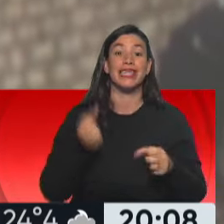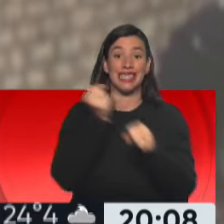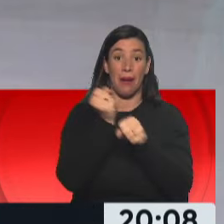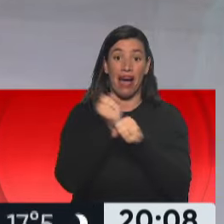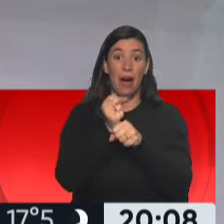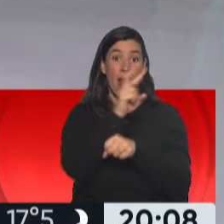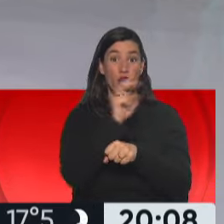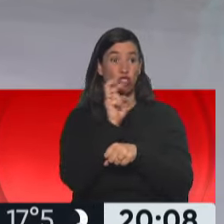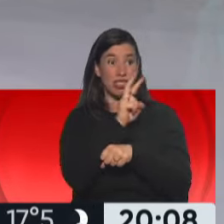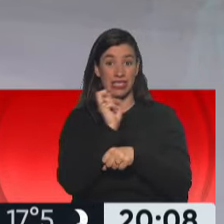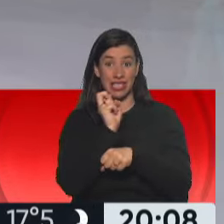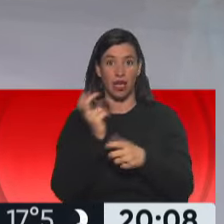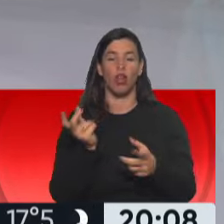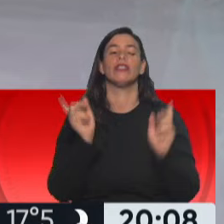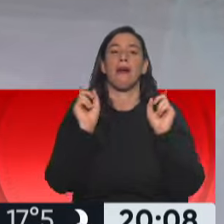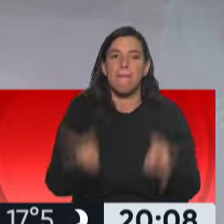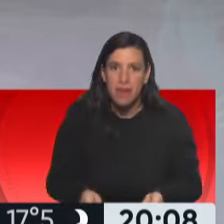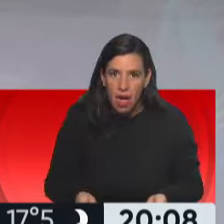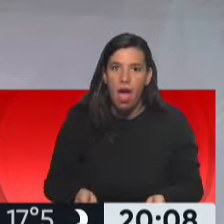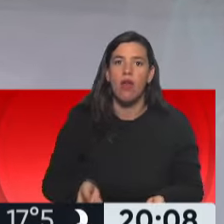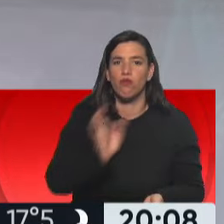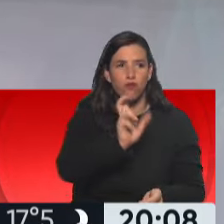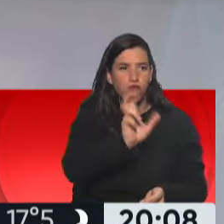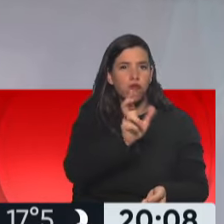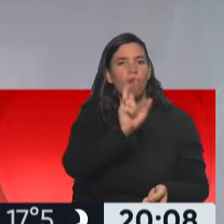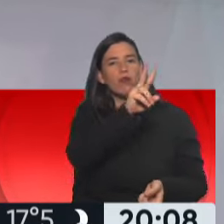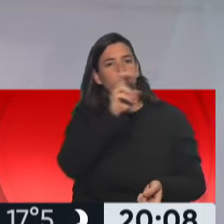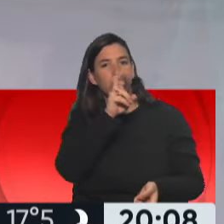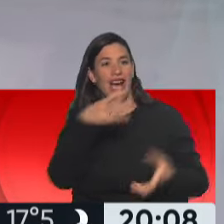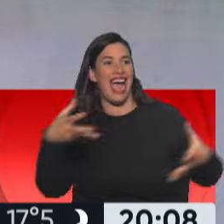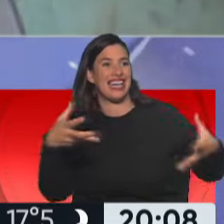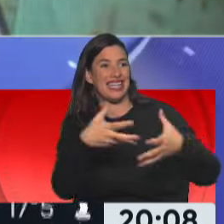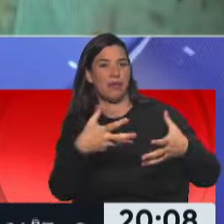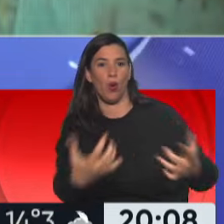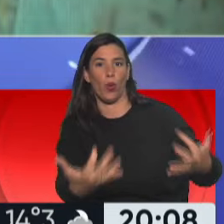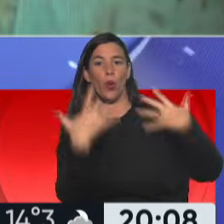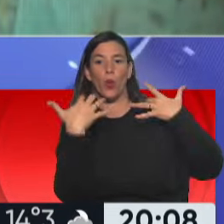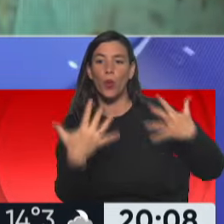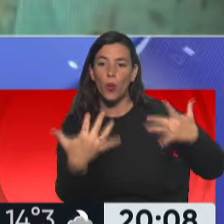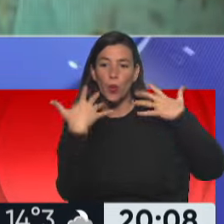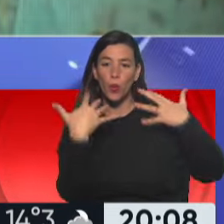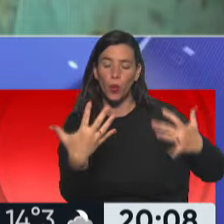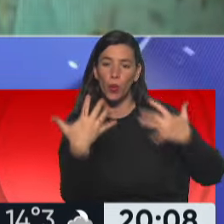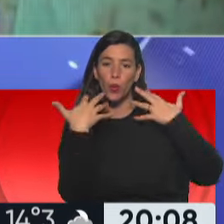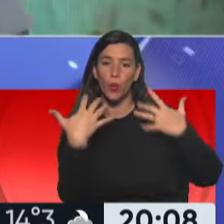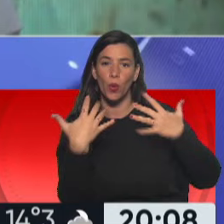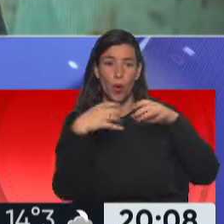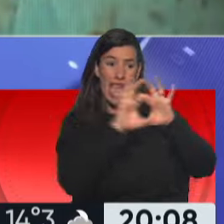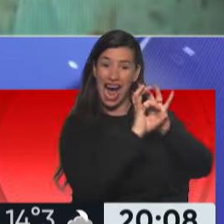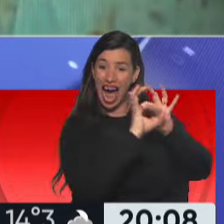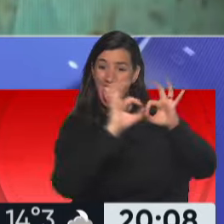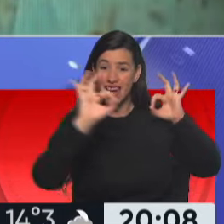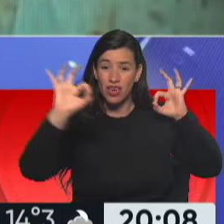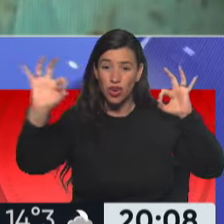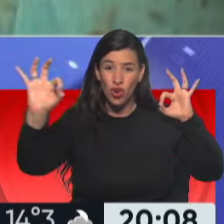Bueno, eso es increíble. La ventilación. Claro. Tenían un equipo que les proveía ese aire. Vos lo mostraste recién. Claro. Iba todo ese caño desde